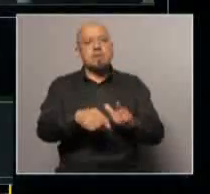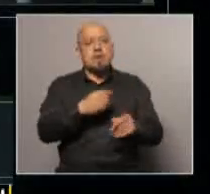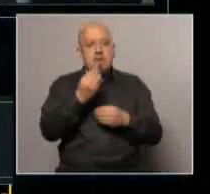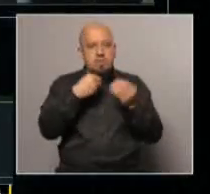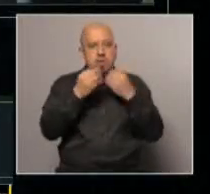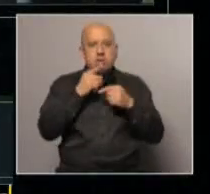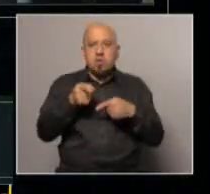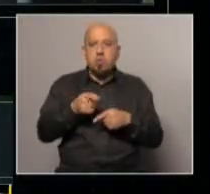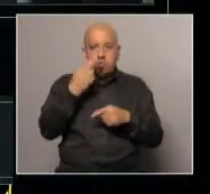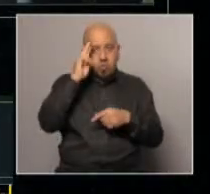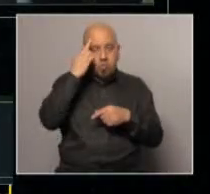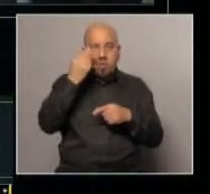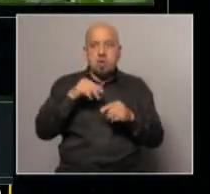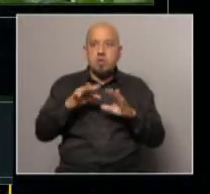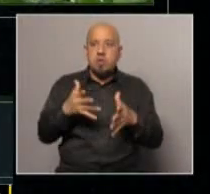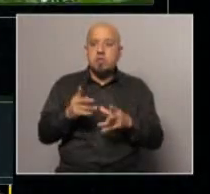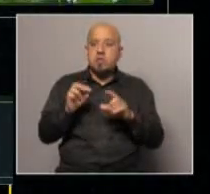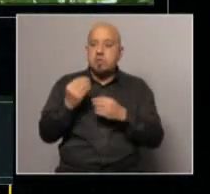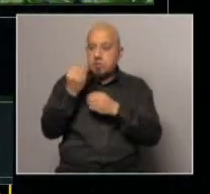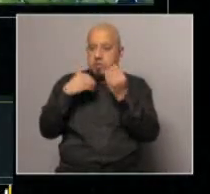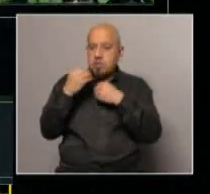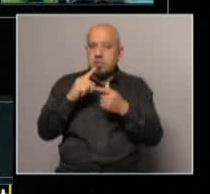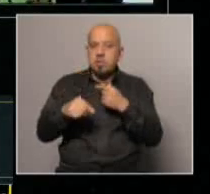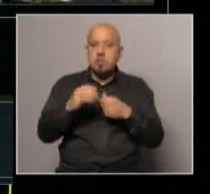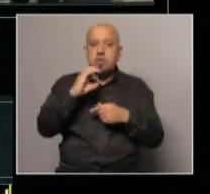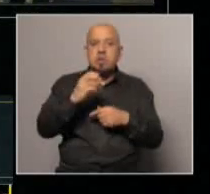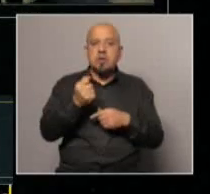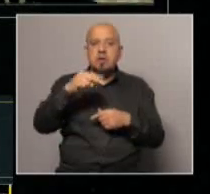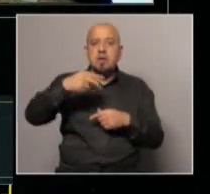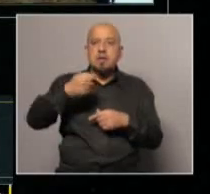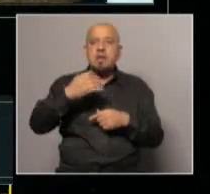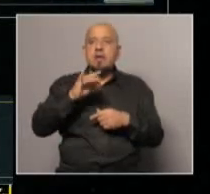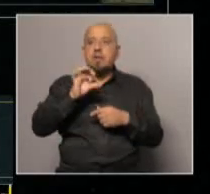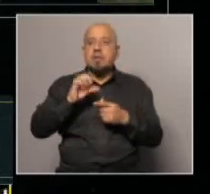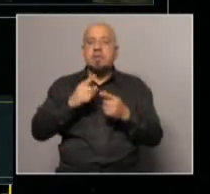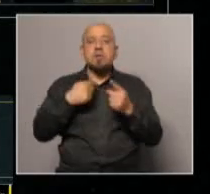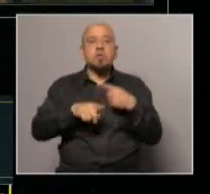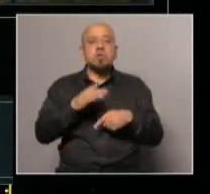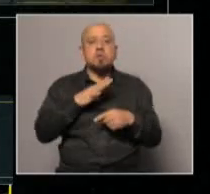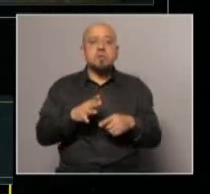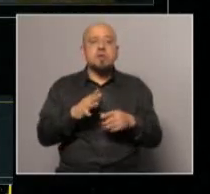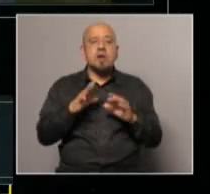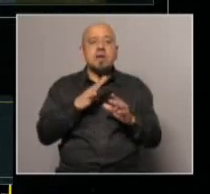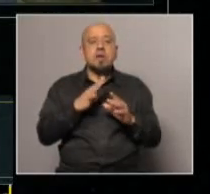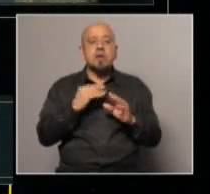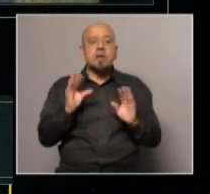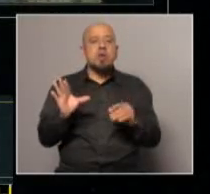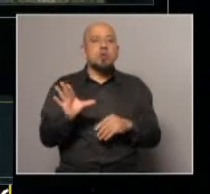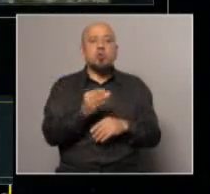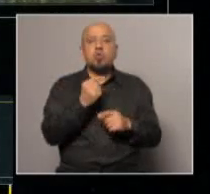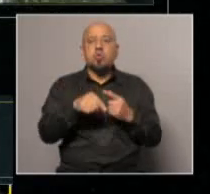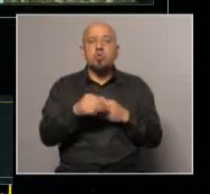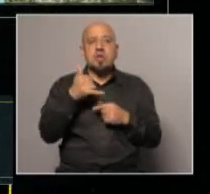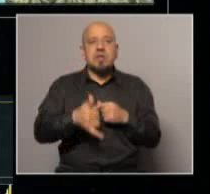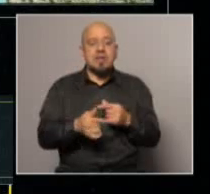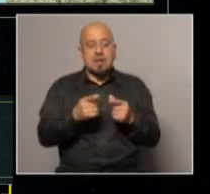Uruguay en esta industria es alrededor del alimento con cannabinoide y el alimento a partir de la semilla. Entonces, si tenemos en cuenta todos los rubros, todas las